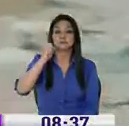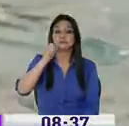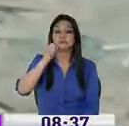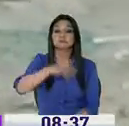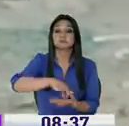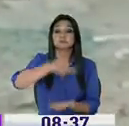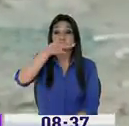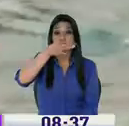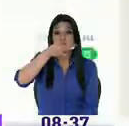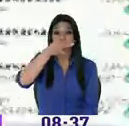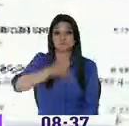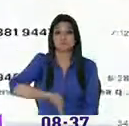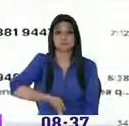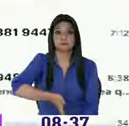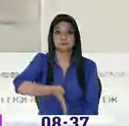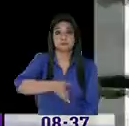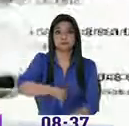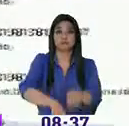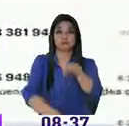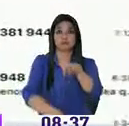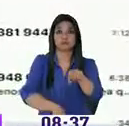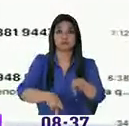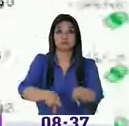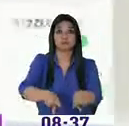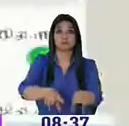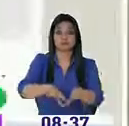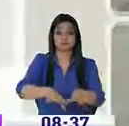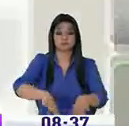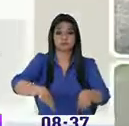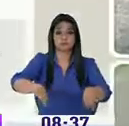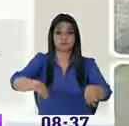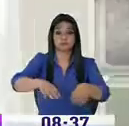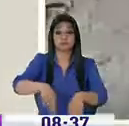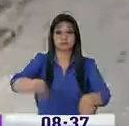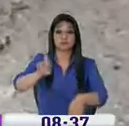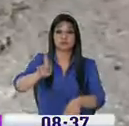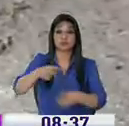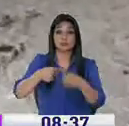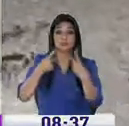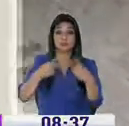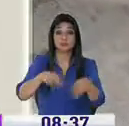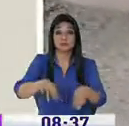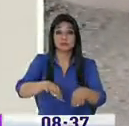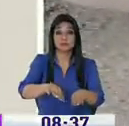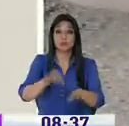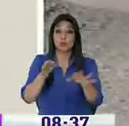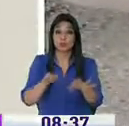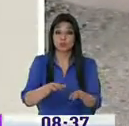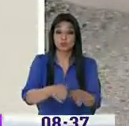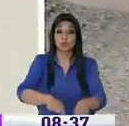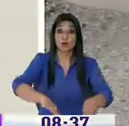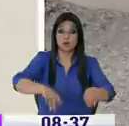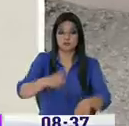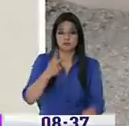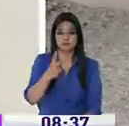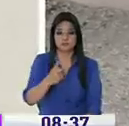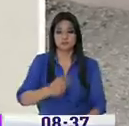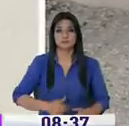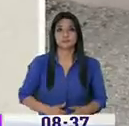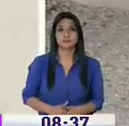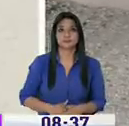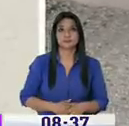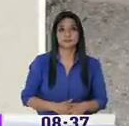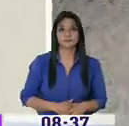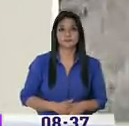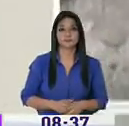está la calle. Qué terrible. El Paraíso en la Magdalena, en el sur de Quito. Vean, hablábamos de huecos. Esto es la